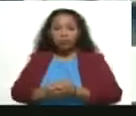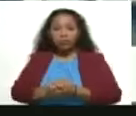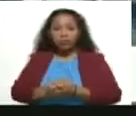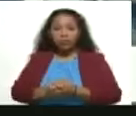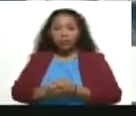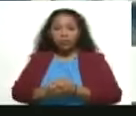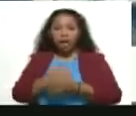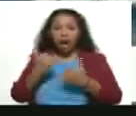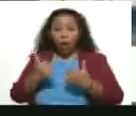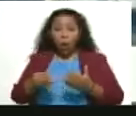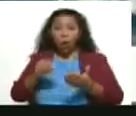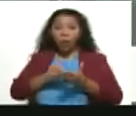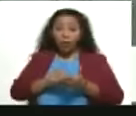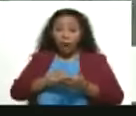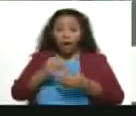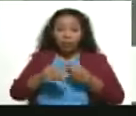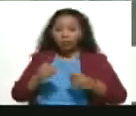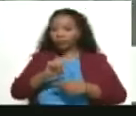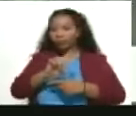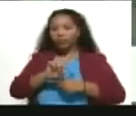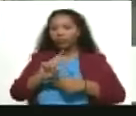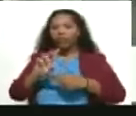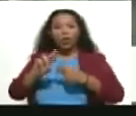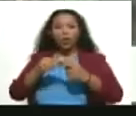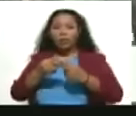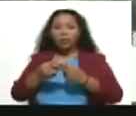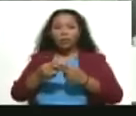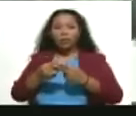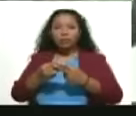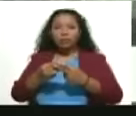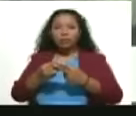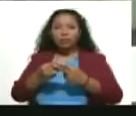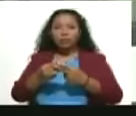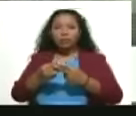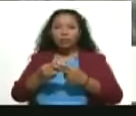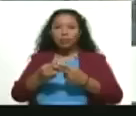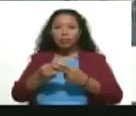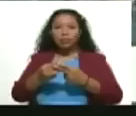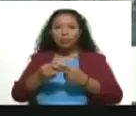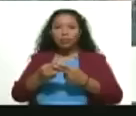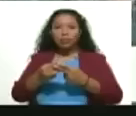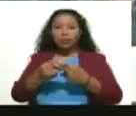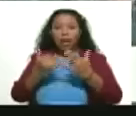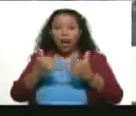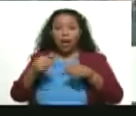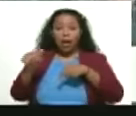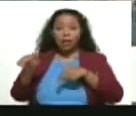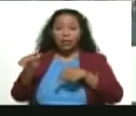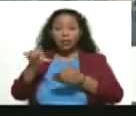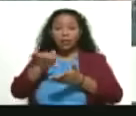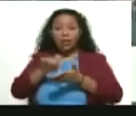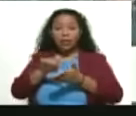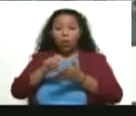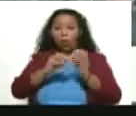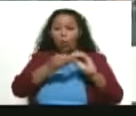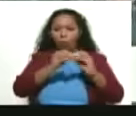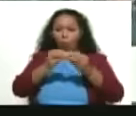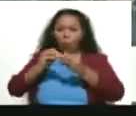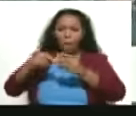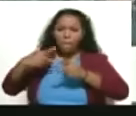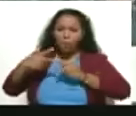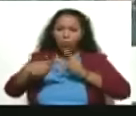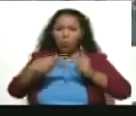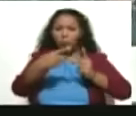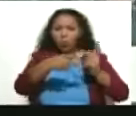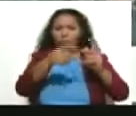ya no podrán ser realizadas más. Ahora ha pasado este centro también al proceso de reimpulso del